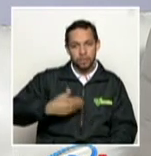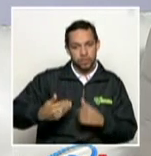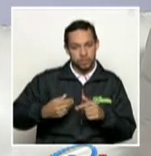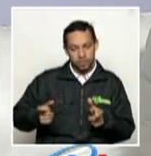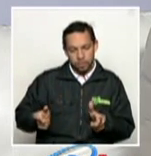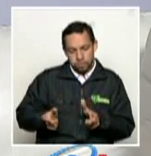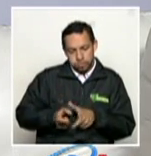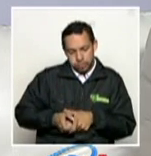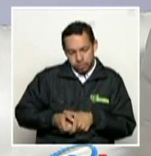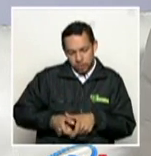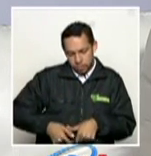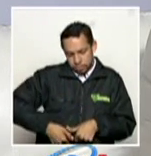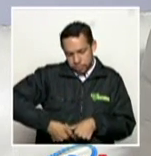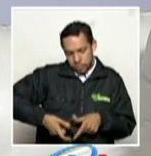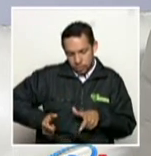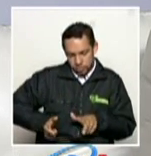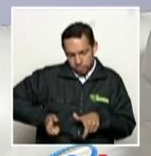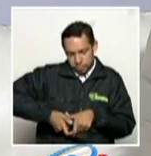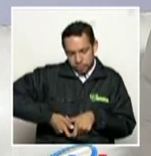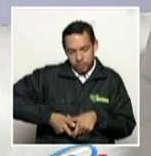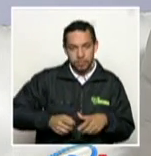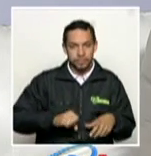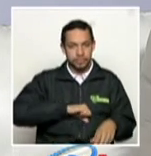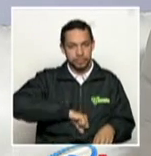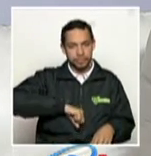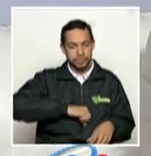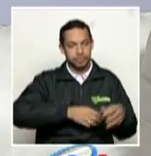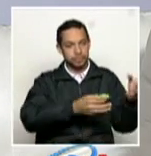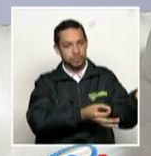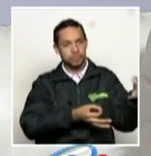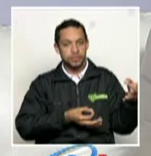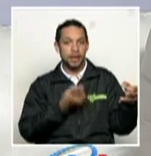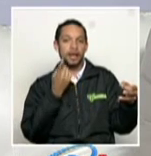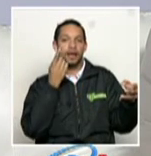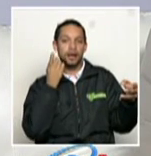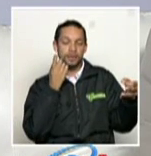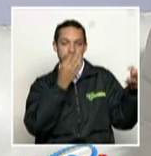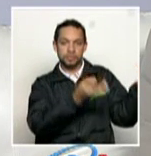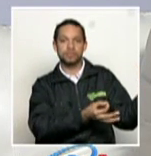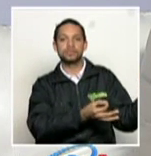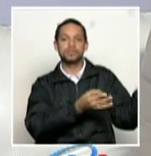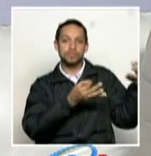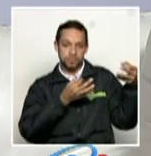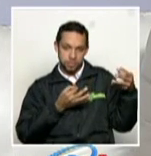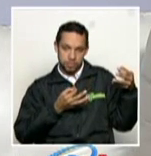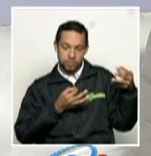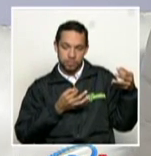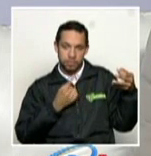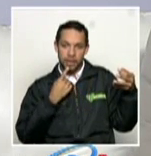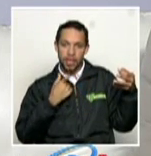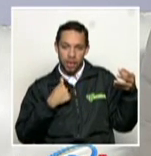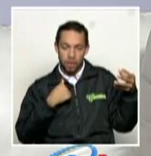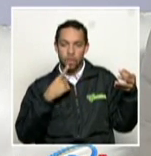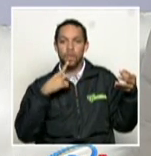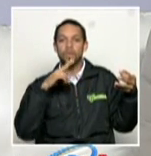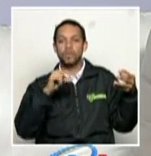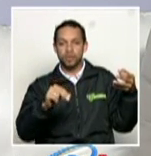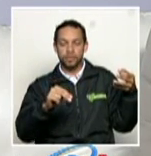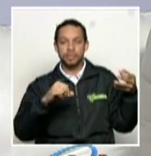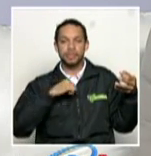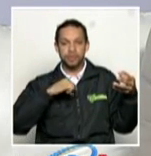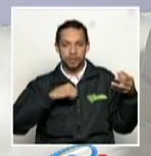no creo. Me hago la ecografía, me entregan el resultado ayer y me dicen, no, tiene